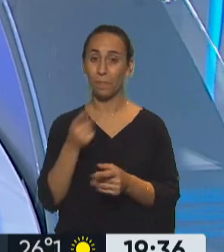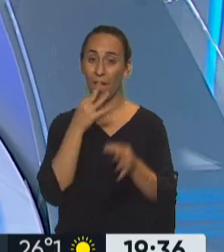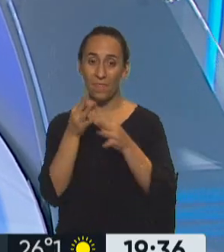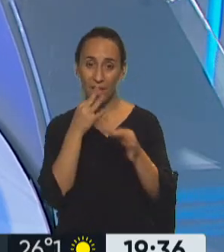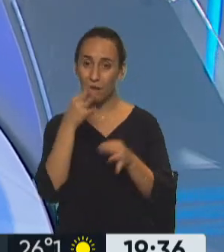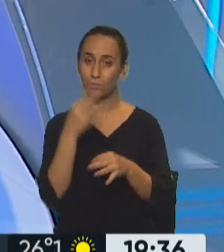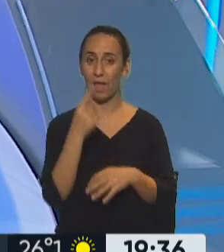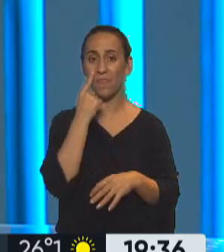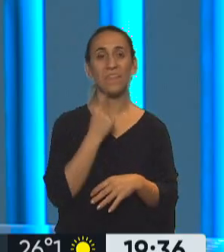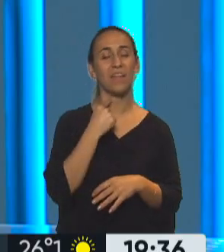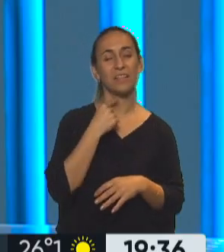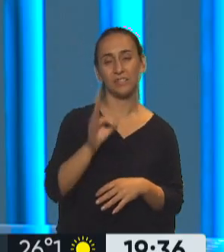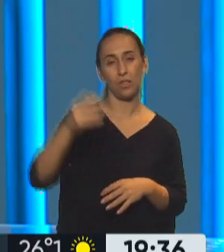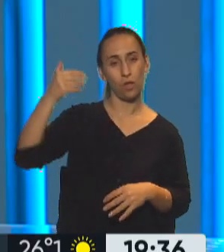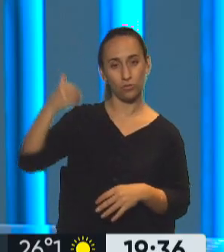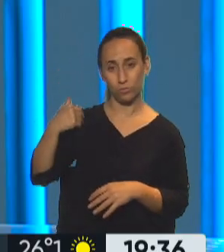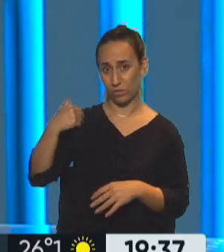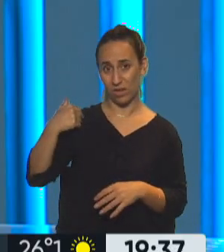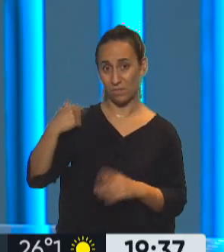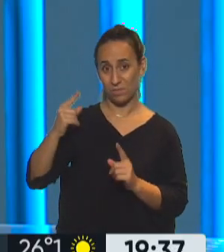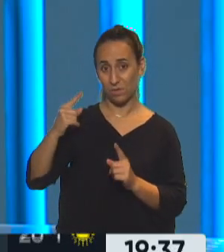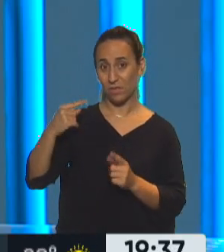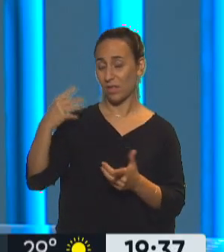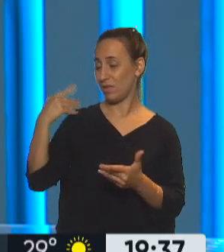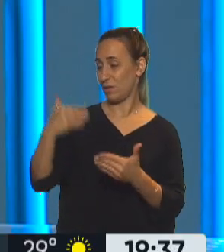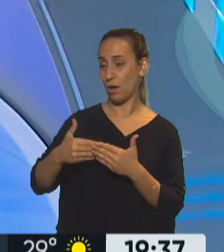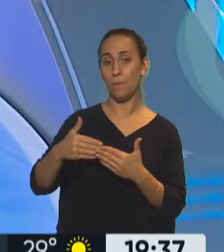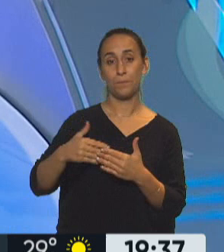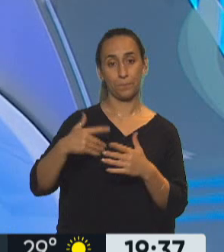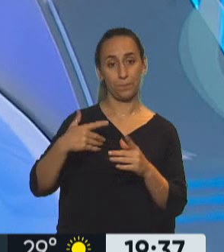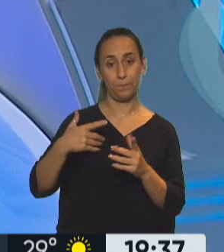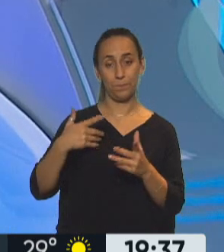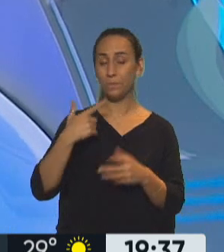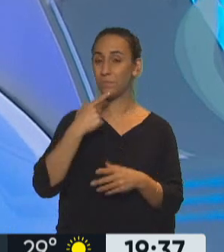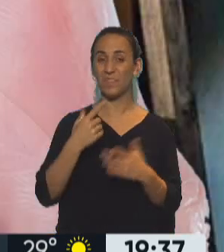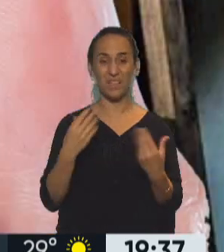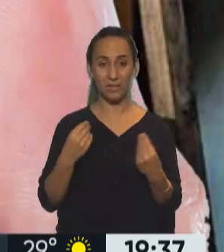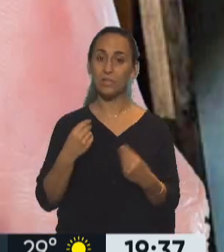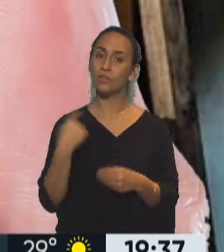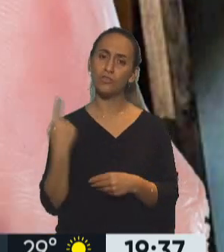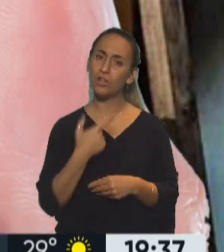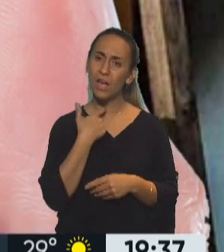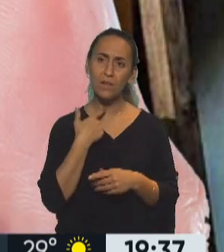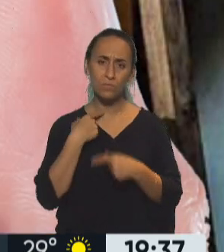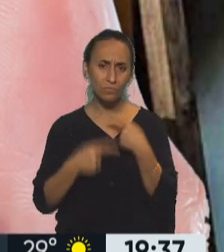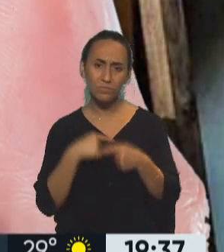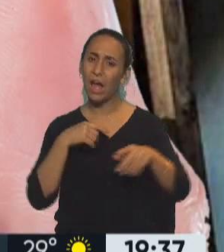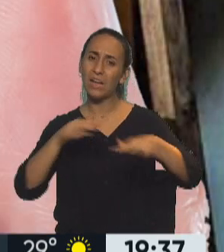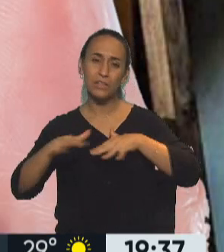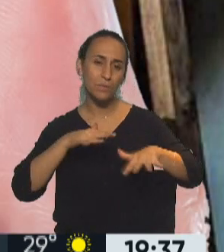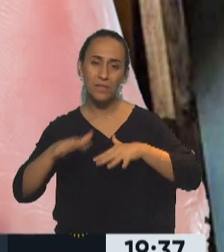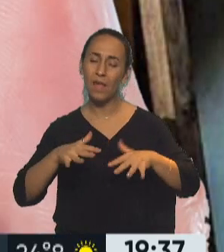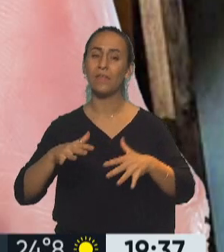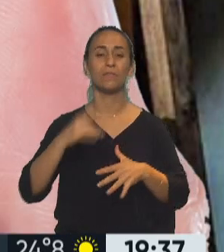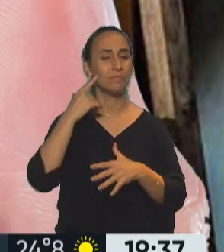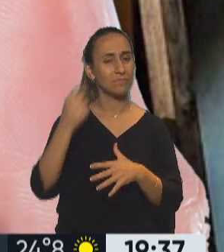13 de octubre un mes y medio desde el atentado contra Cristina fíjese que quieren seguir haciendo actividades públicas La idea